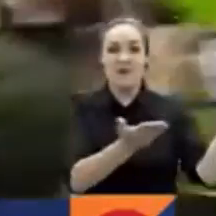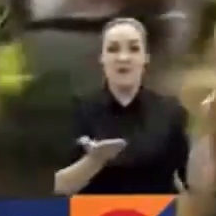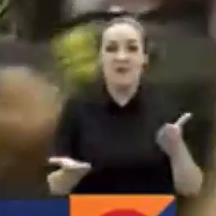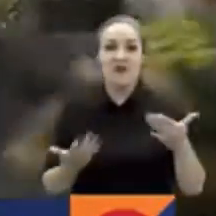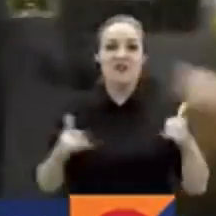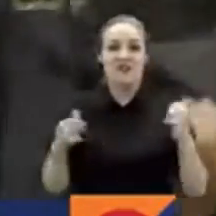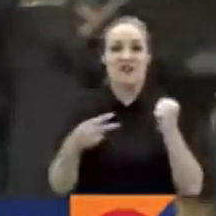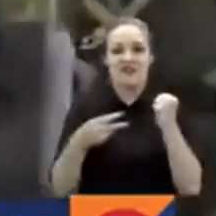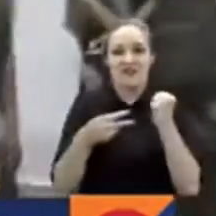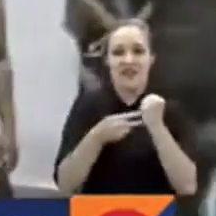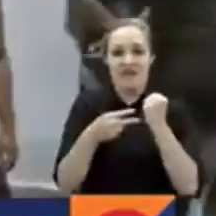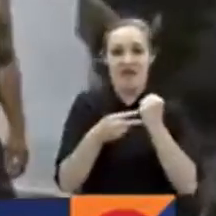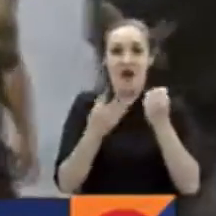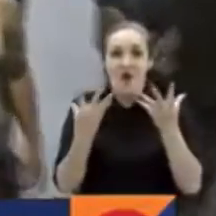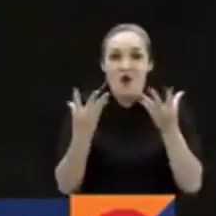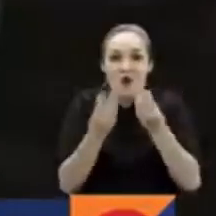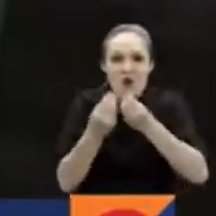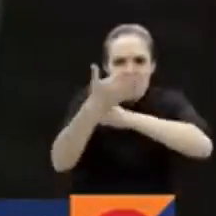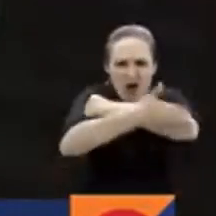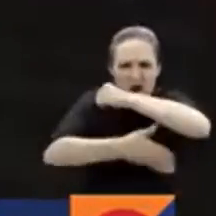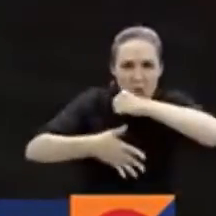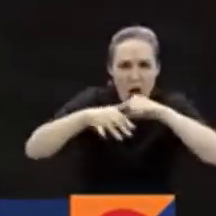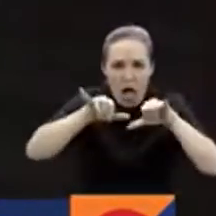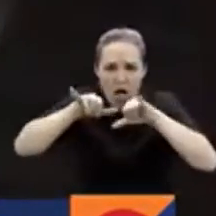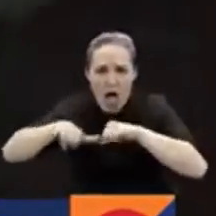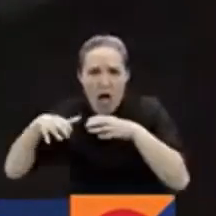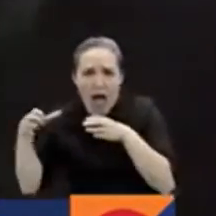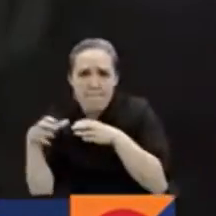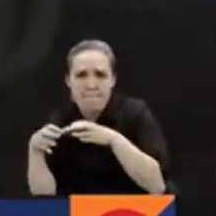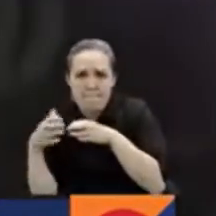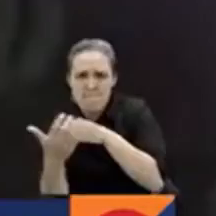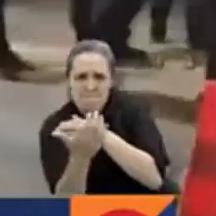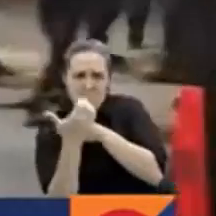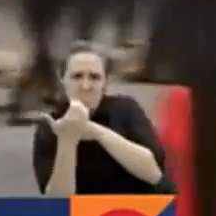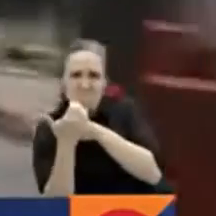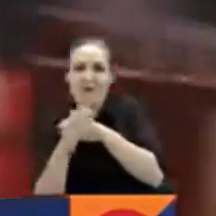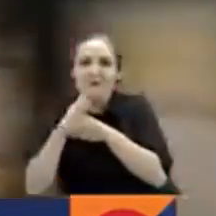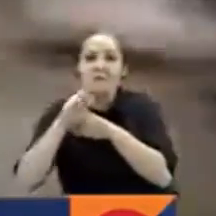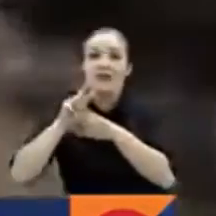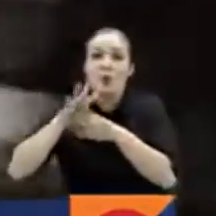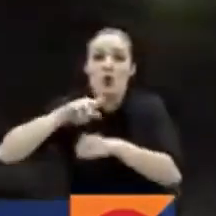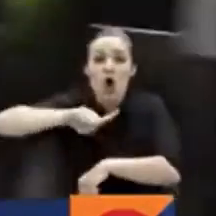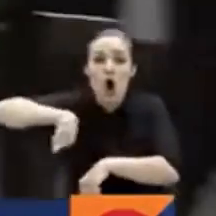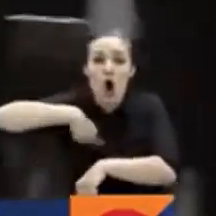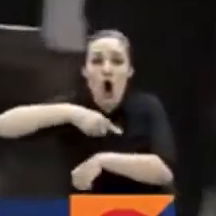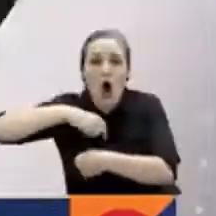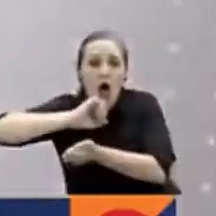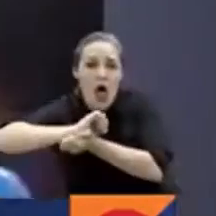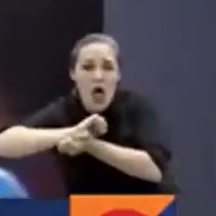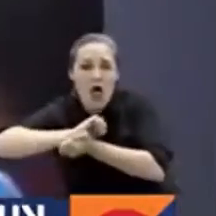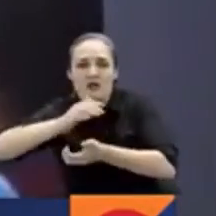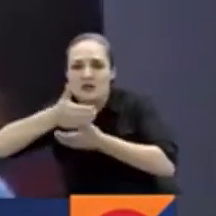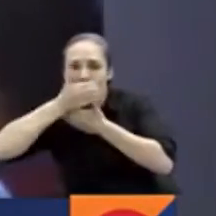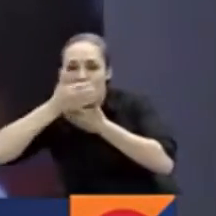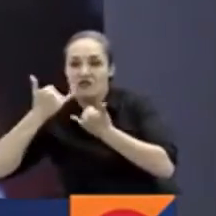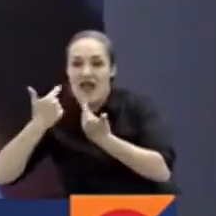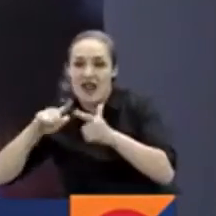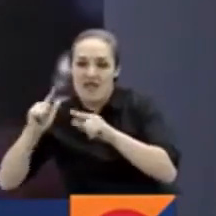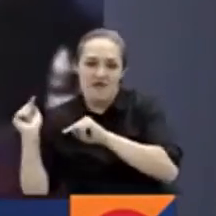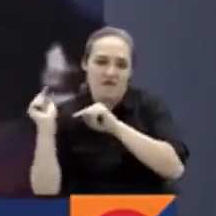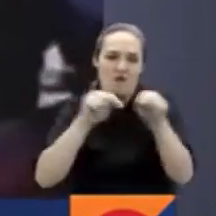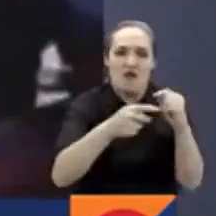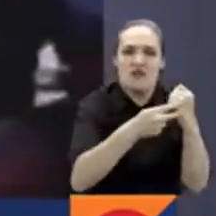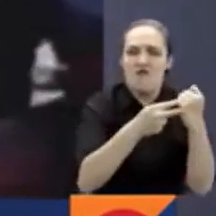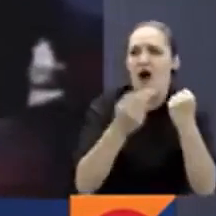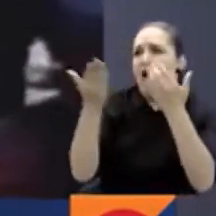en Neiva a los integrantes del SMAT que recobraron su libertad luego de 24 horas de retención y secuestro. Que aquí